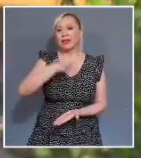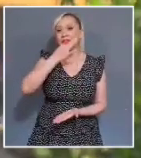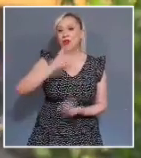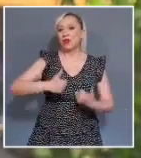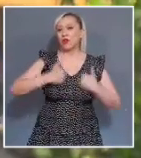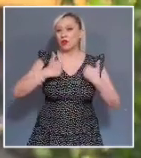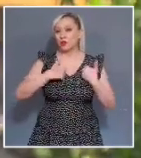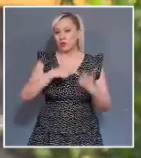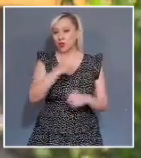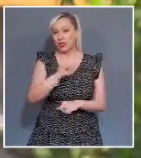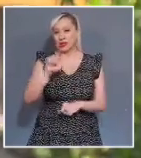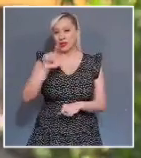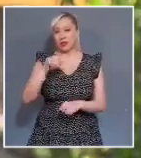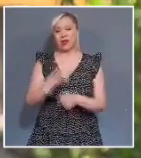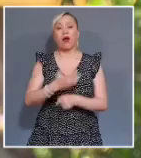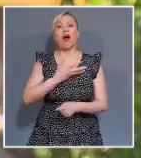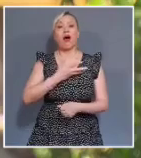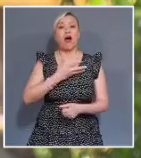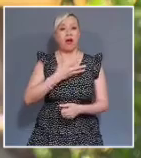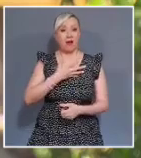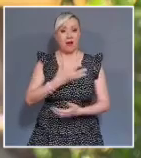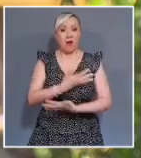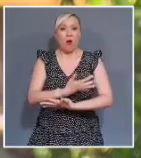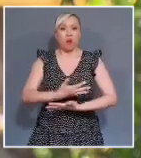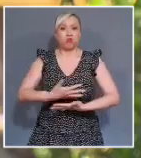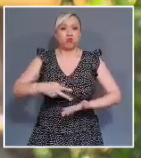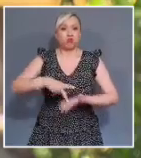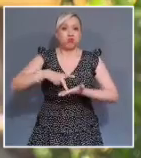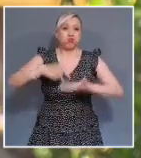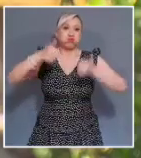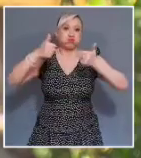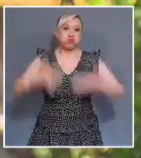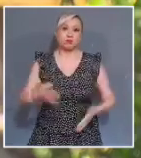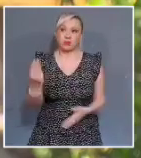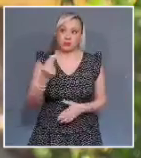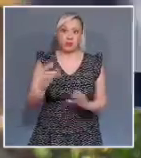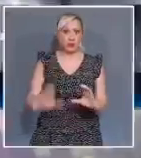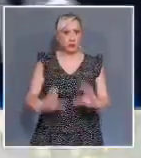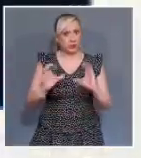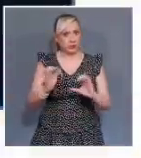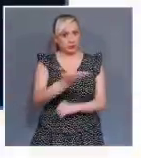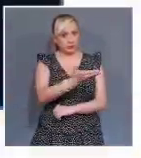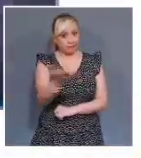obesidad en nuestro país. Poder Informativo, Rosy García.